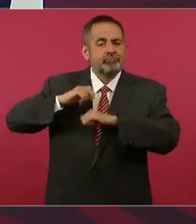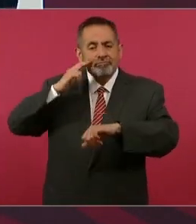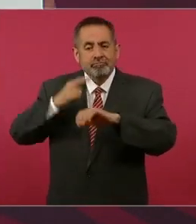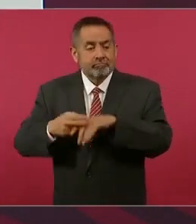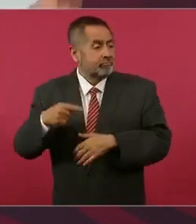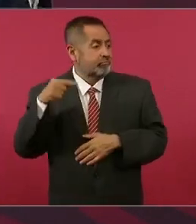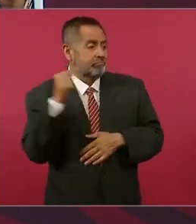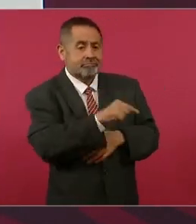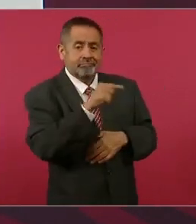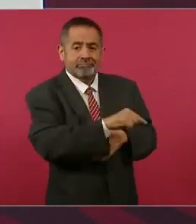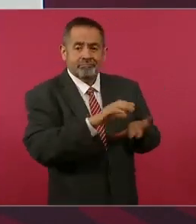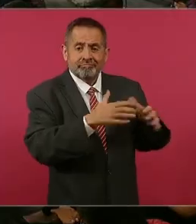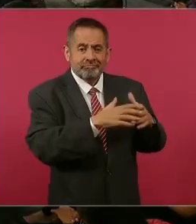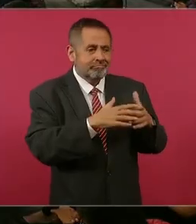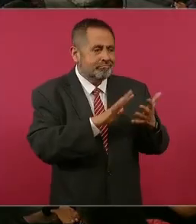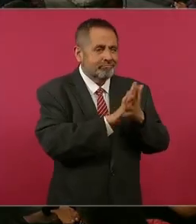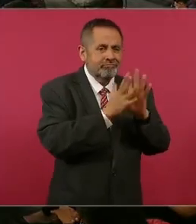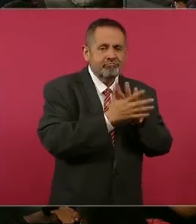los narcotraficantes.